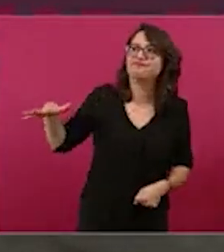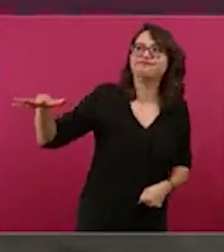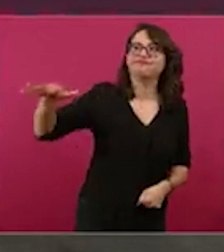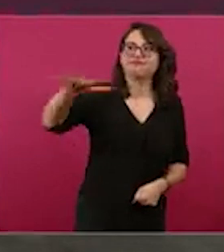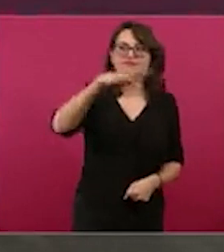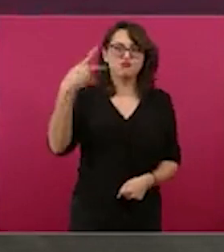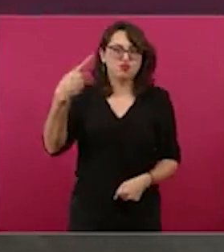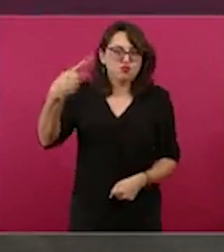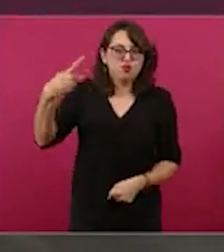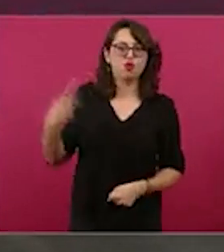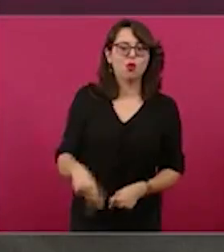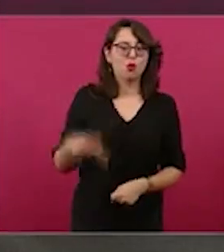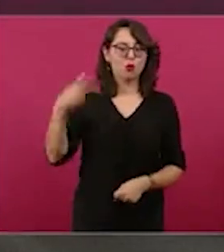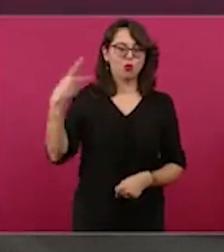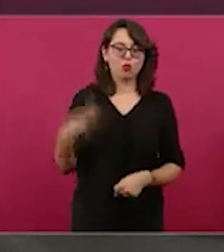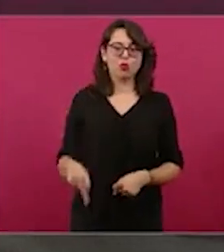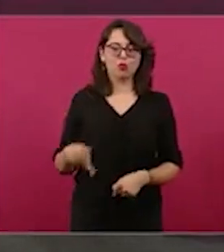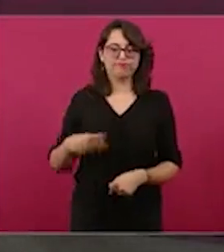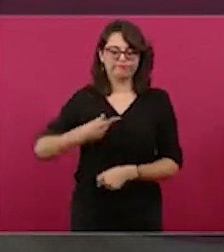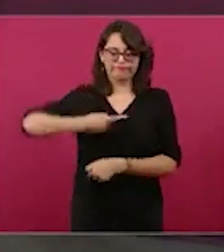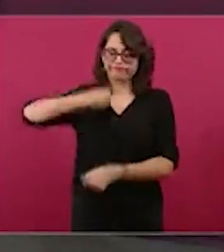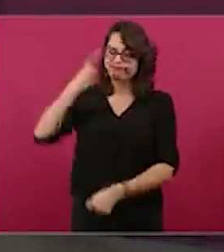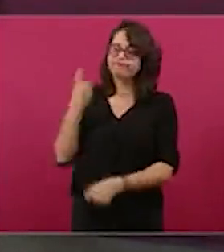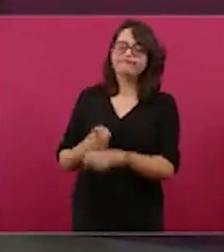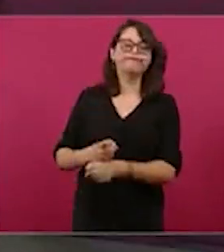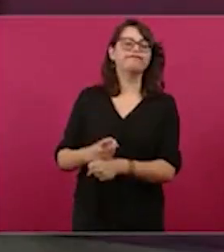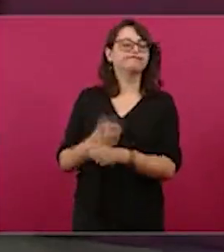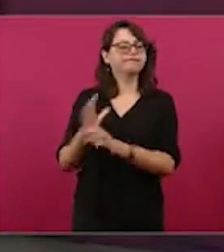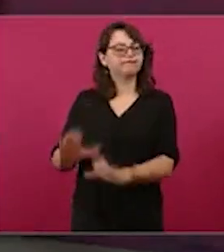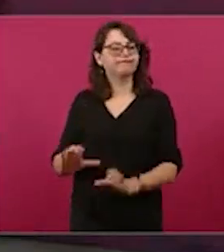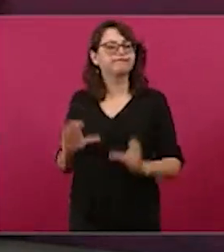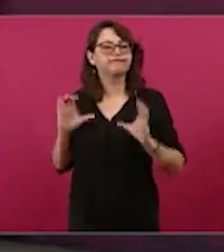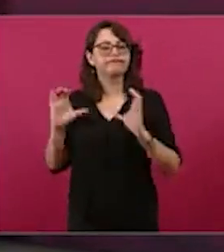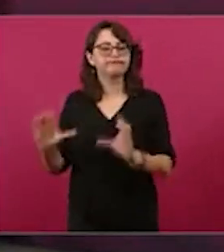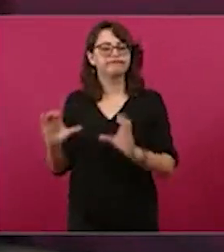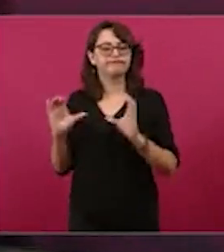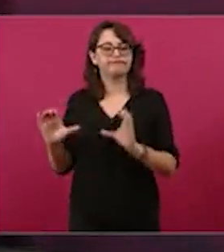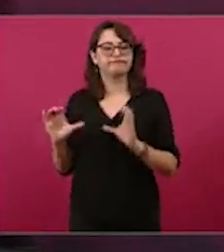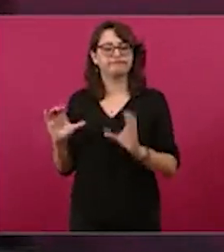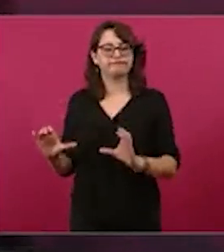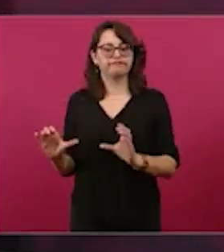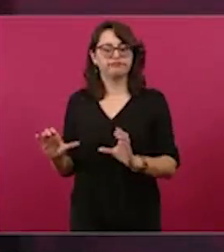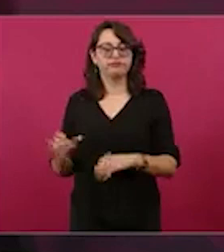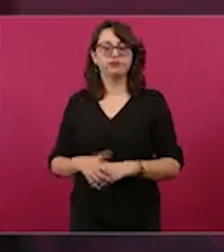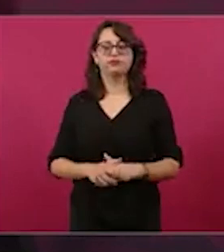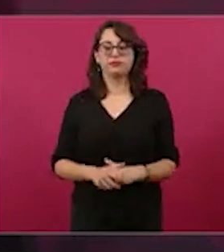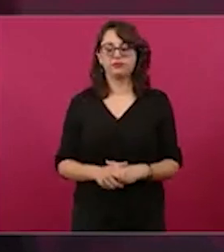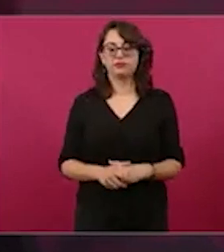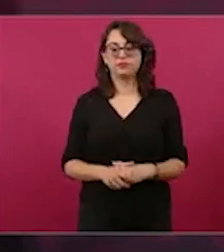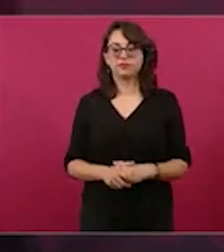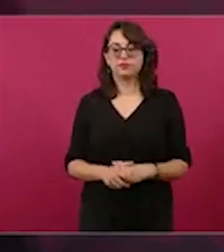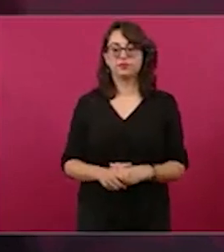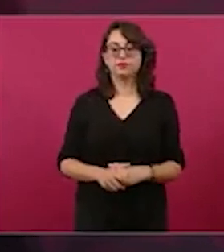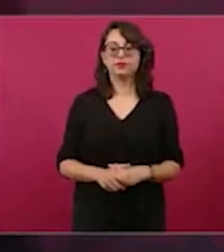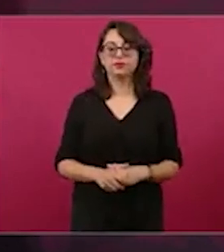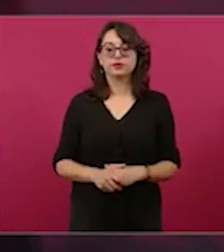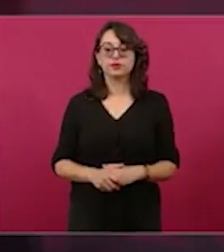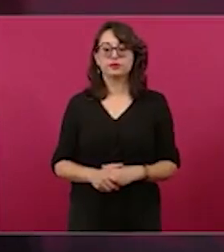Dijo que el parque industrial en Jaltipan se encuentra confirmado en el proyecto. Serán 5 en Oaxaca y